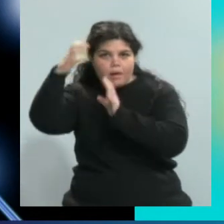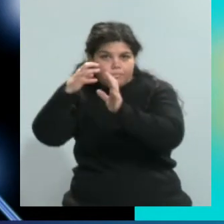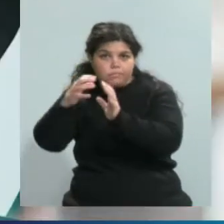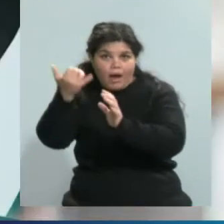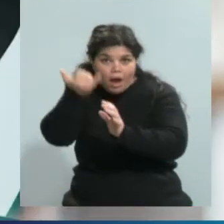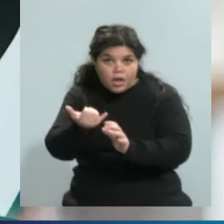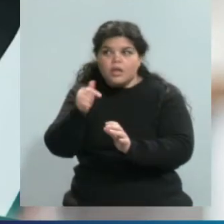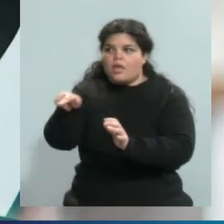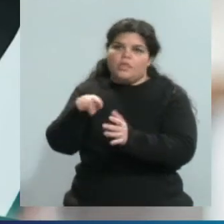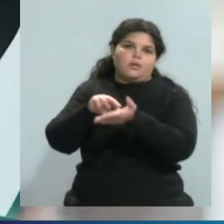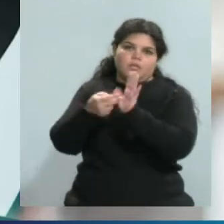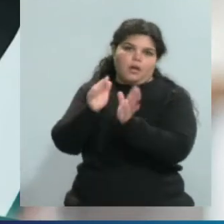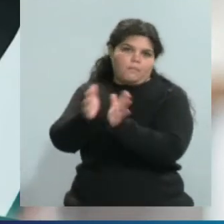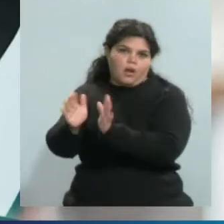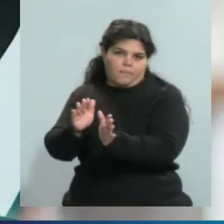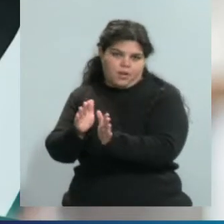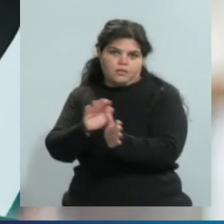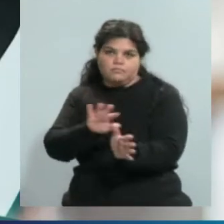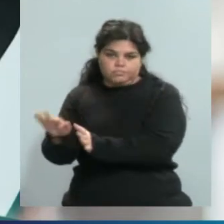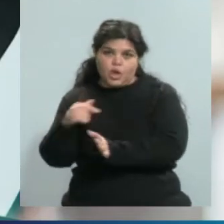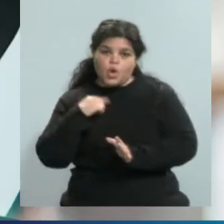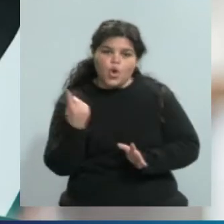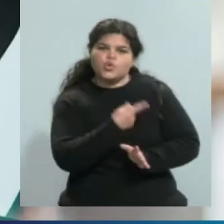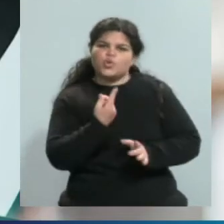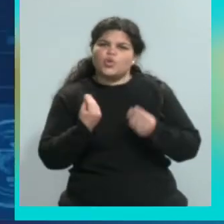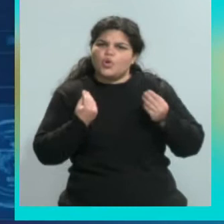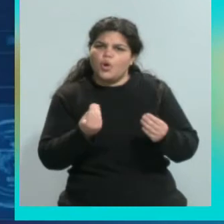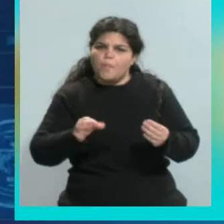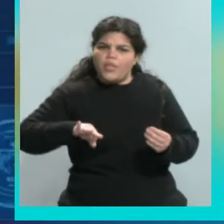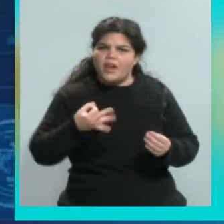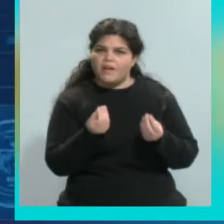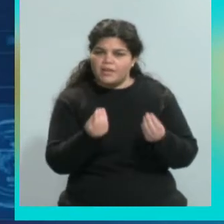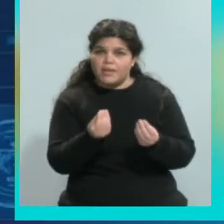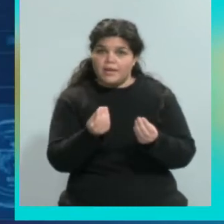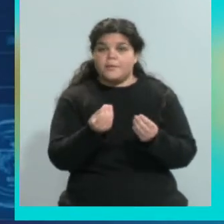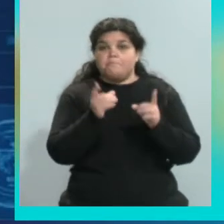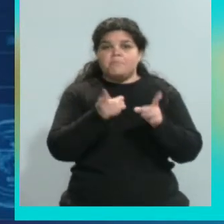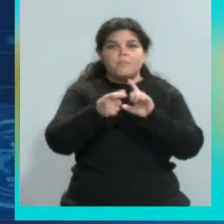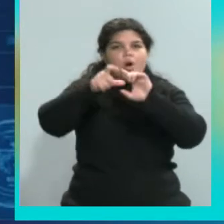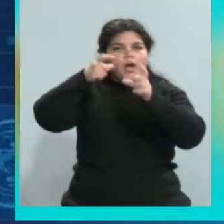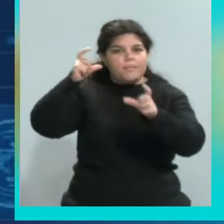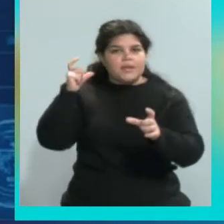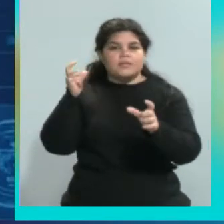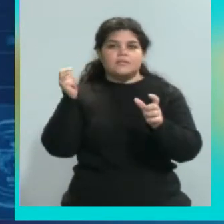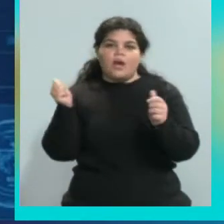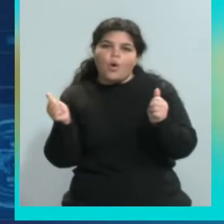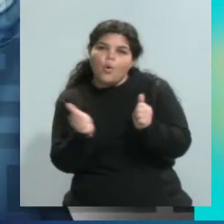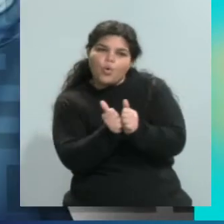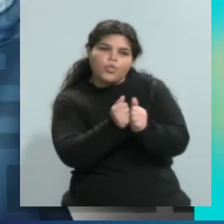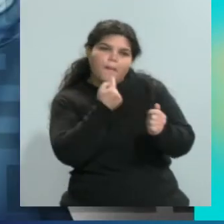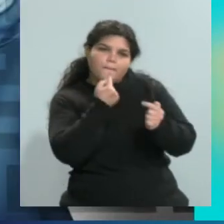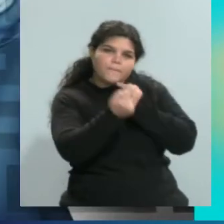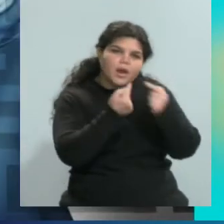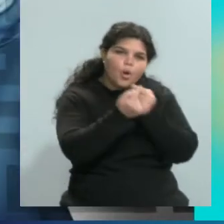vida acciona sobre acciones puntuales de experiencia, acompañar con preguntas,